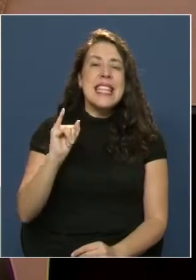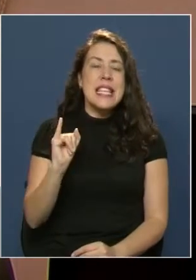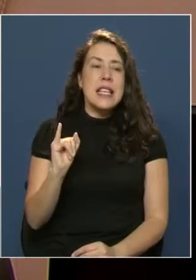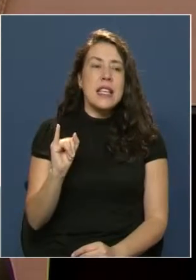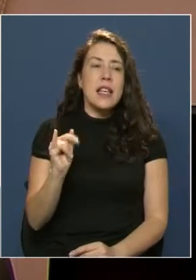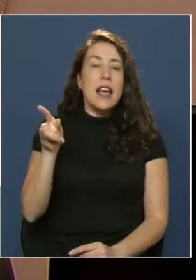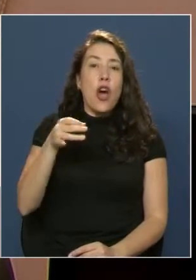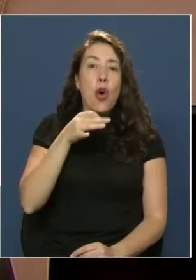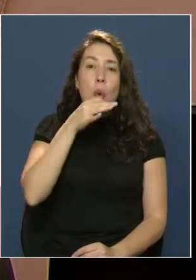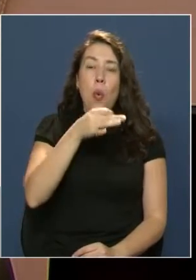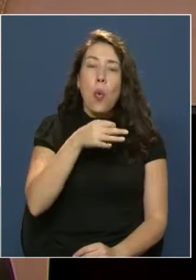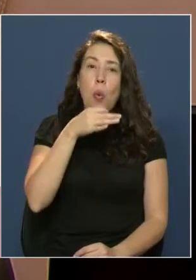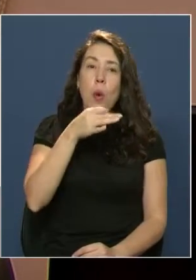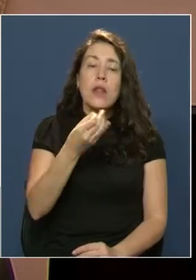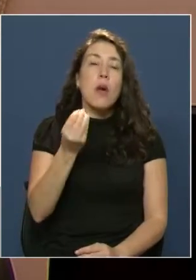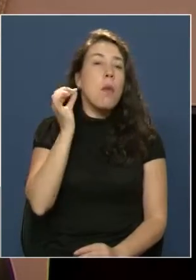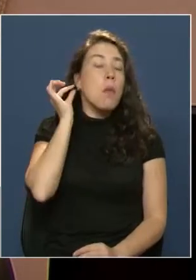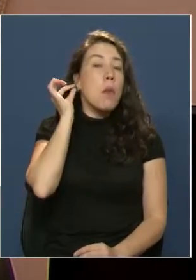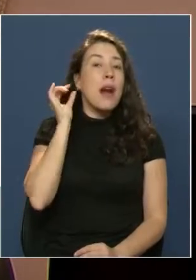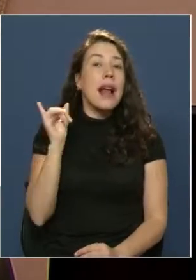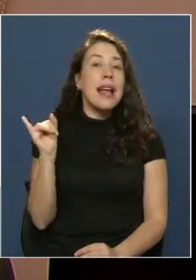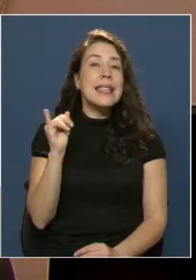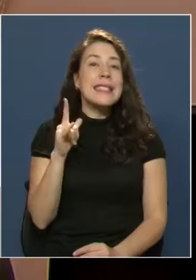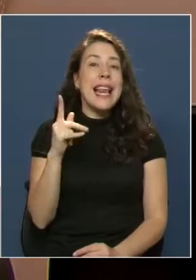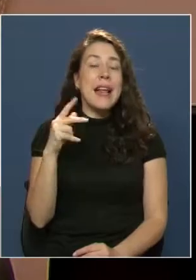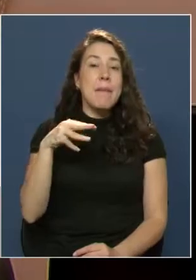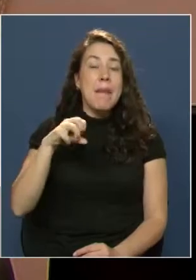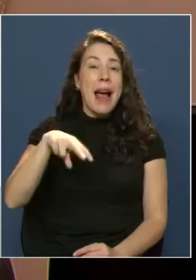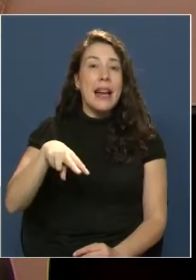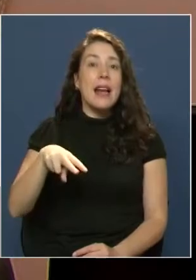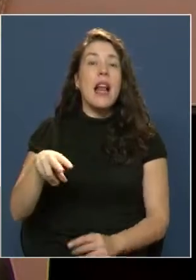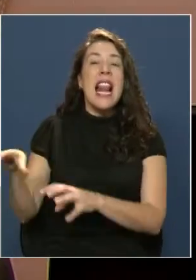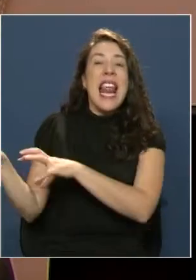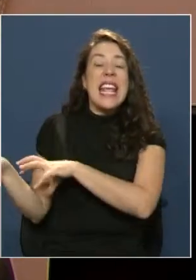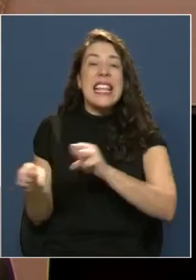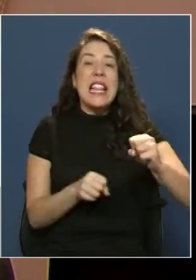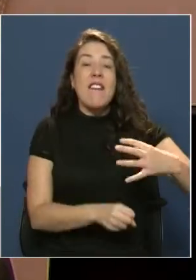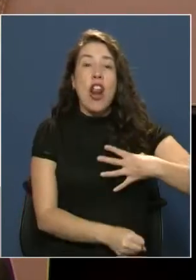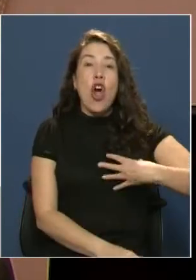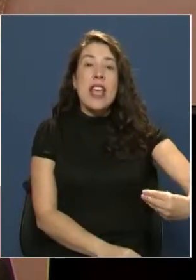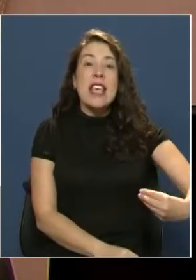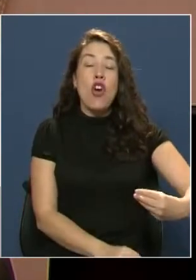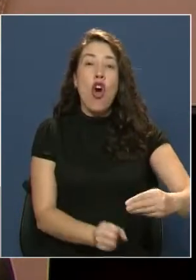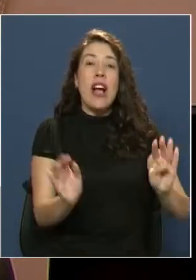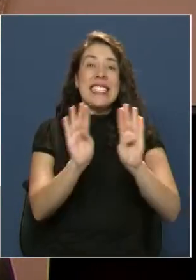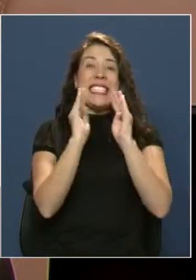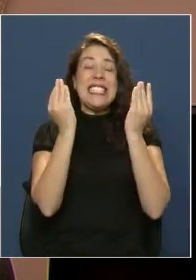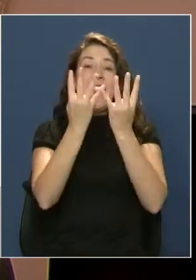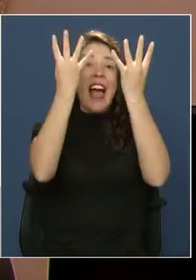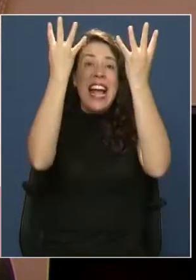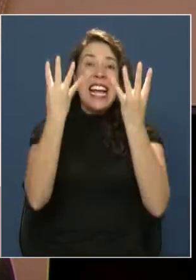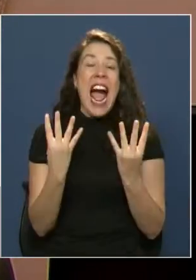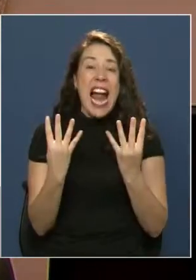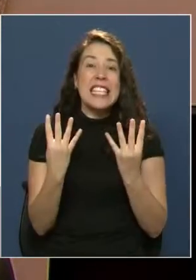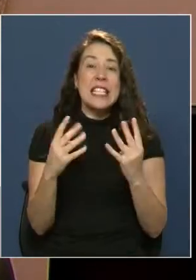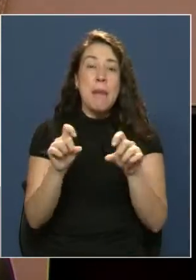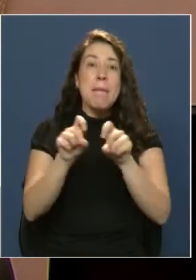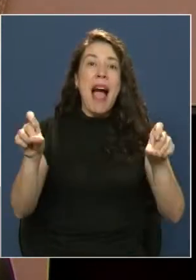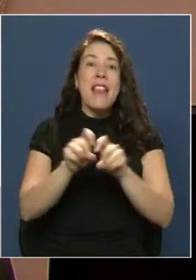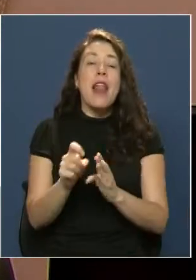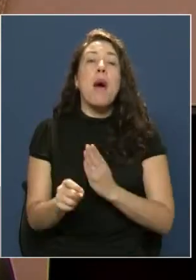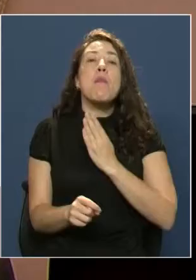que cuenta cómo las mujeres Selknam, despojadas de sus hijos y encerradas en una cárcel de madera en Punta